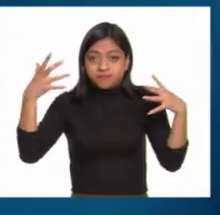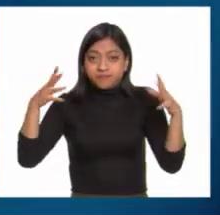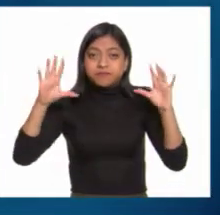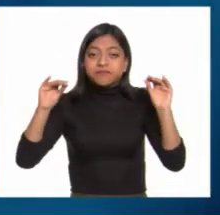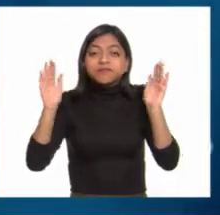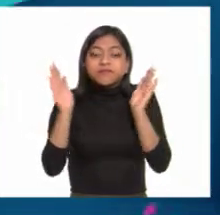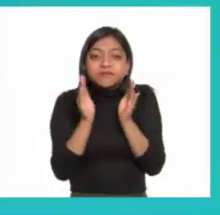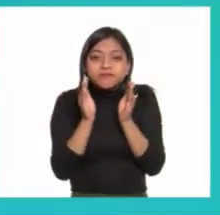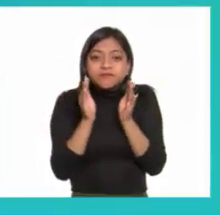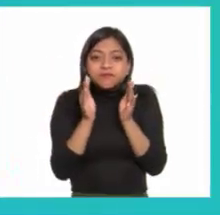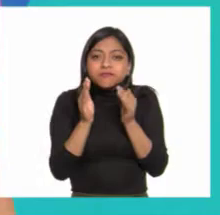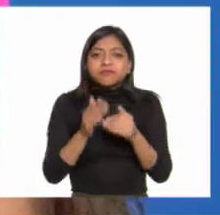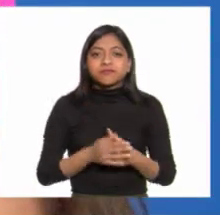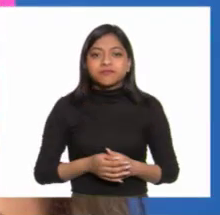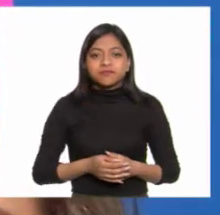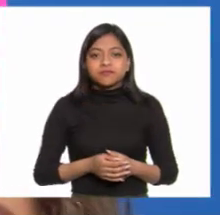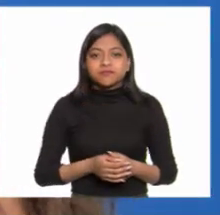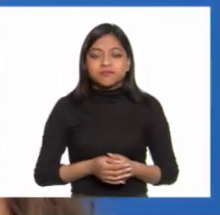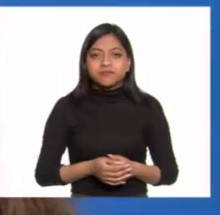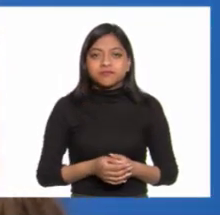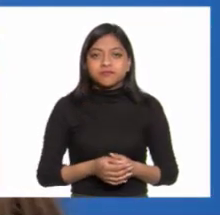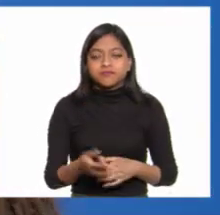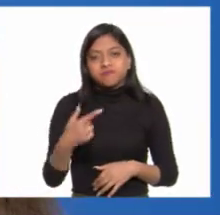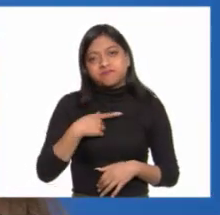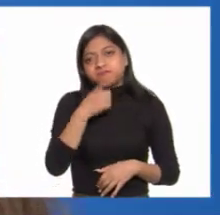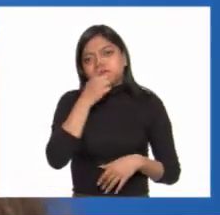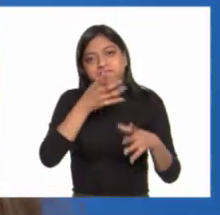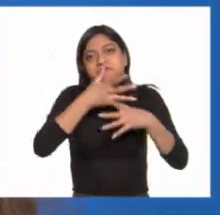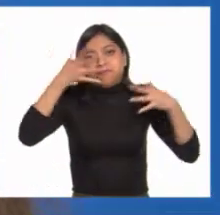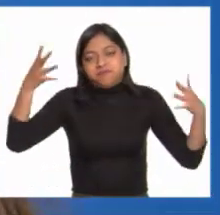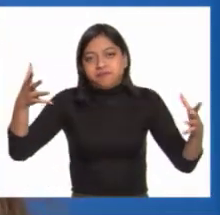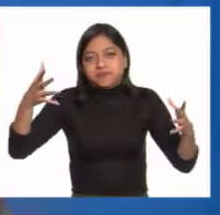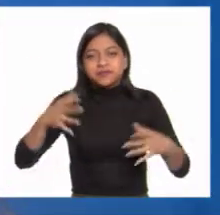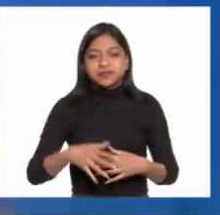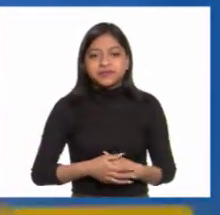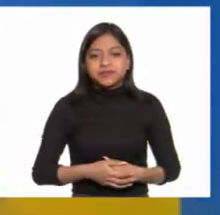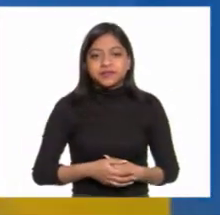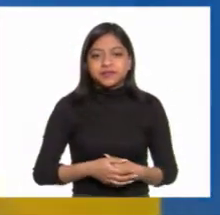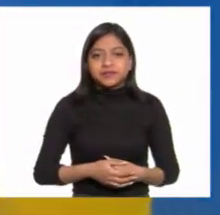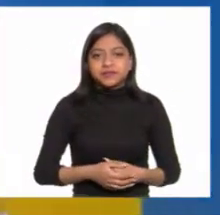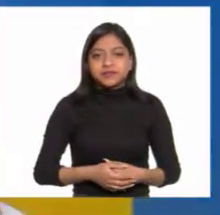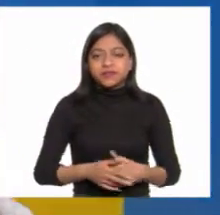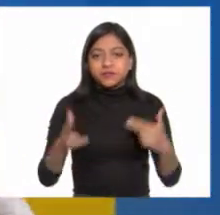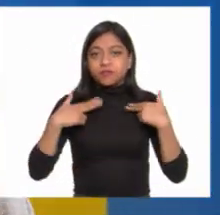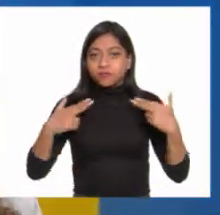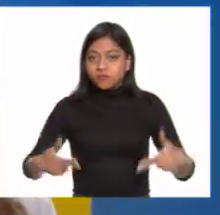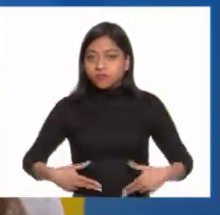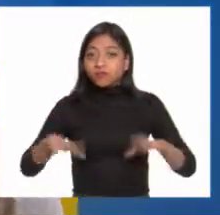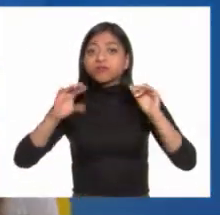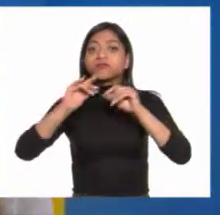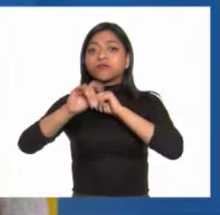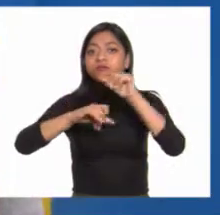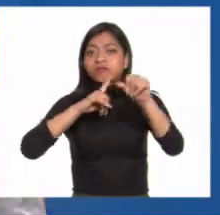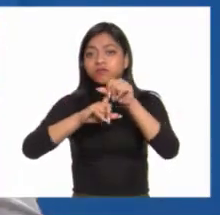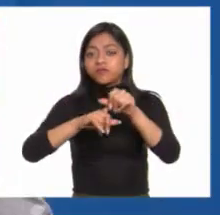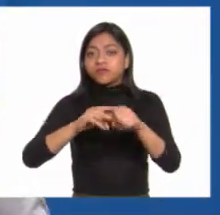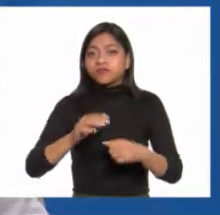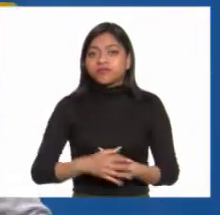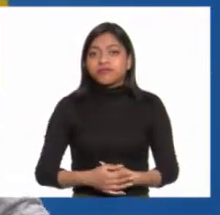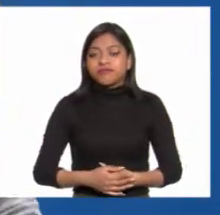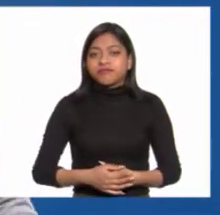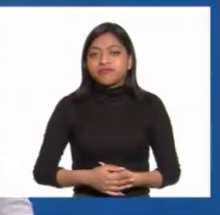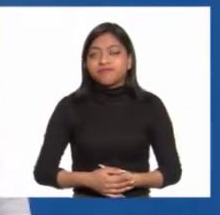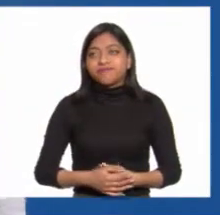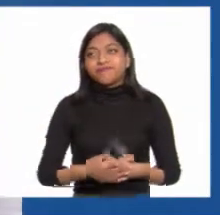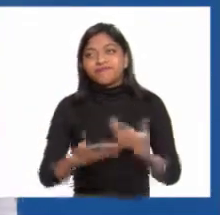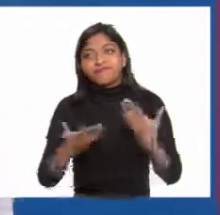pequeño? Uy, yo diría que grande. ¿Soy humano o animal? Pues yo te diría que